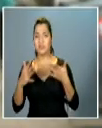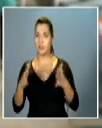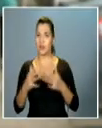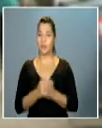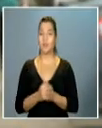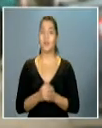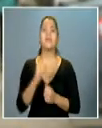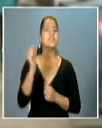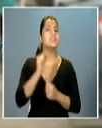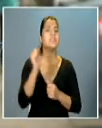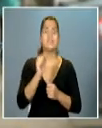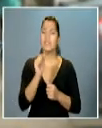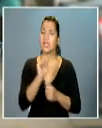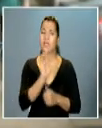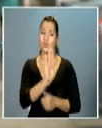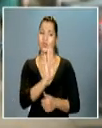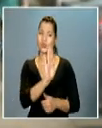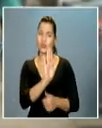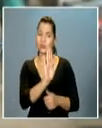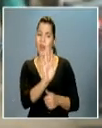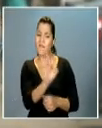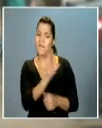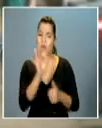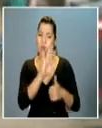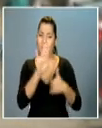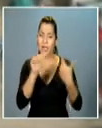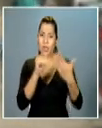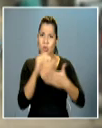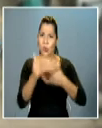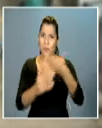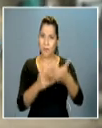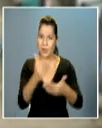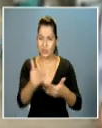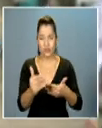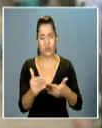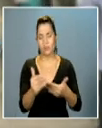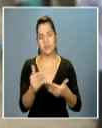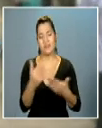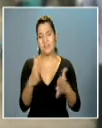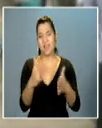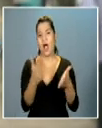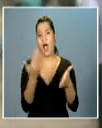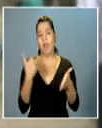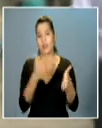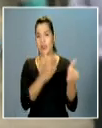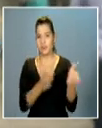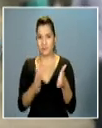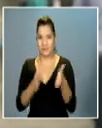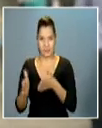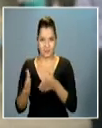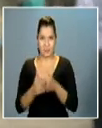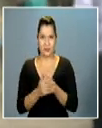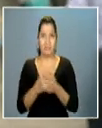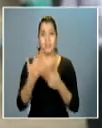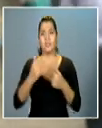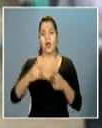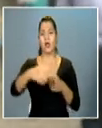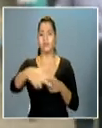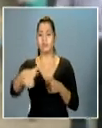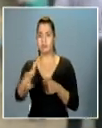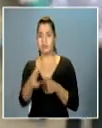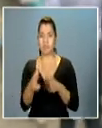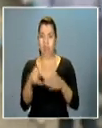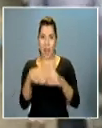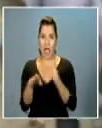Exactamente, la forma en que se realiza la ejecución del hecho, porque yo creo que, digamos, es muy difícil relacionarlo con criminalidad común. Era el vehículo, ya estaba en la cochera de la